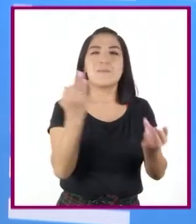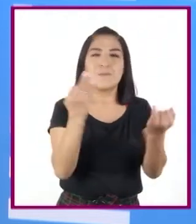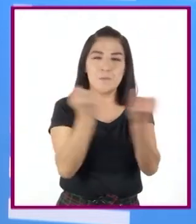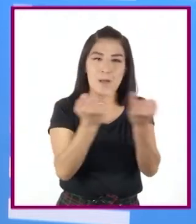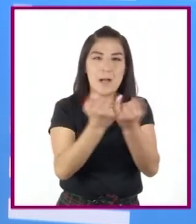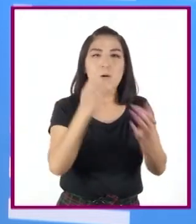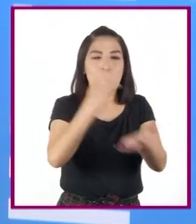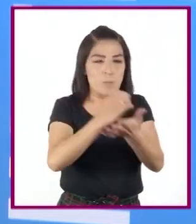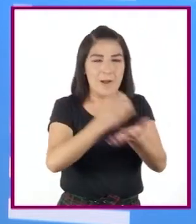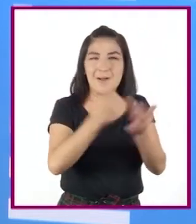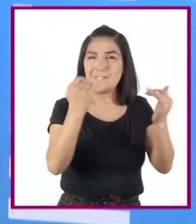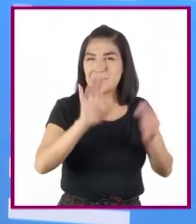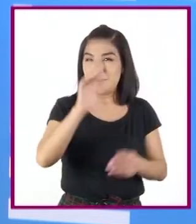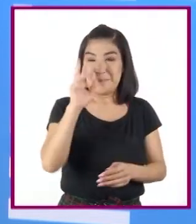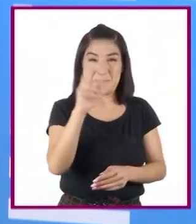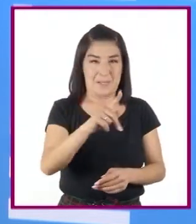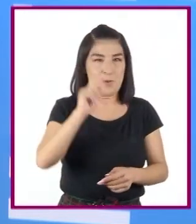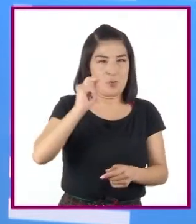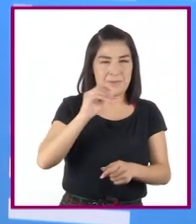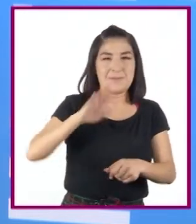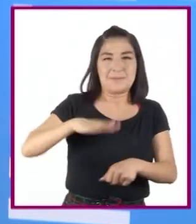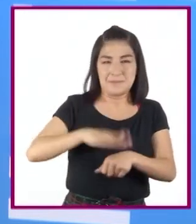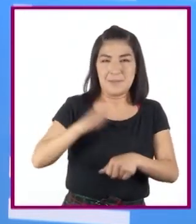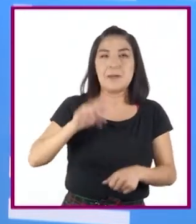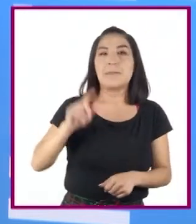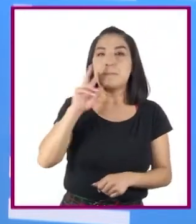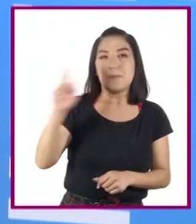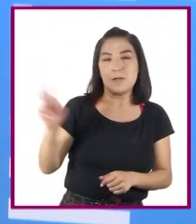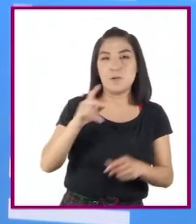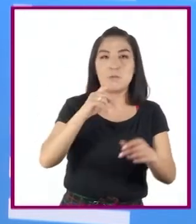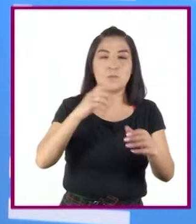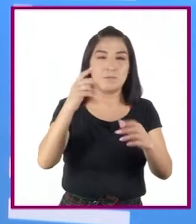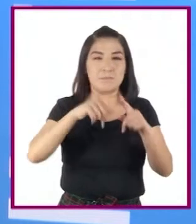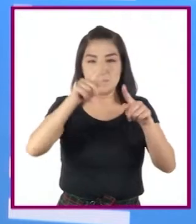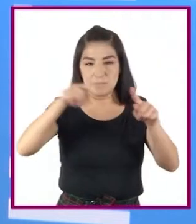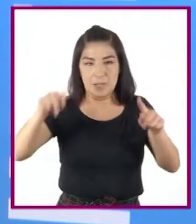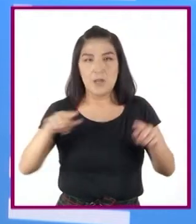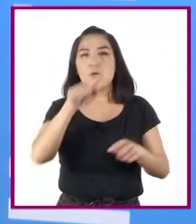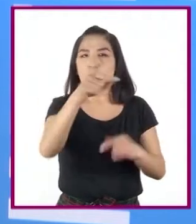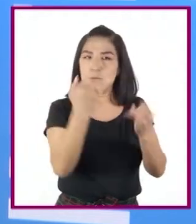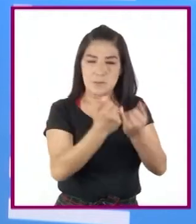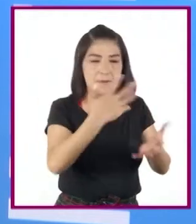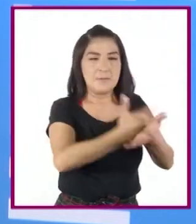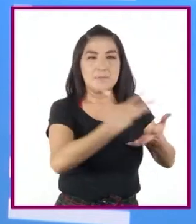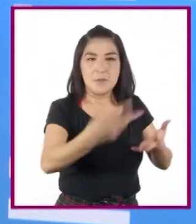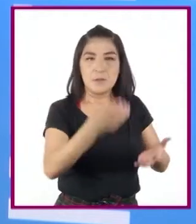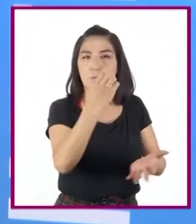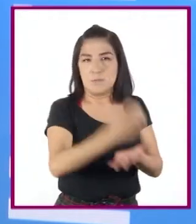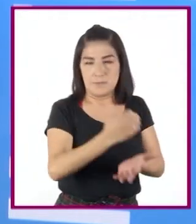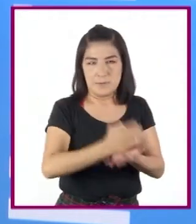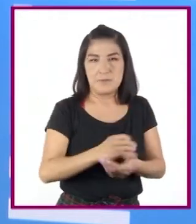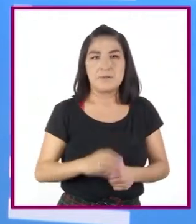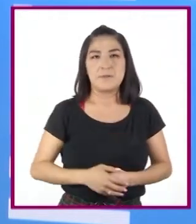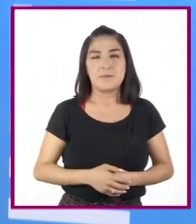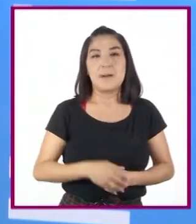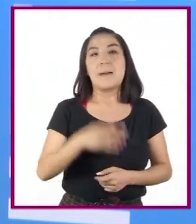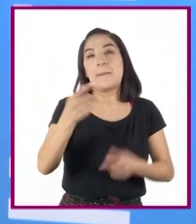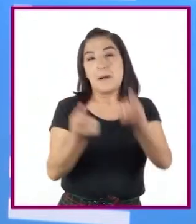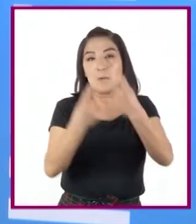cuaderno las tablas y gráficas, así como las soluciones que presentaremos. Quienes tengan discapacidad